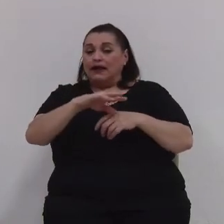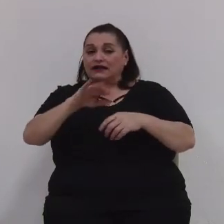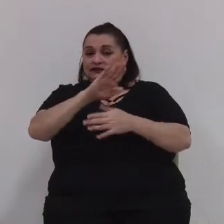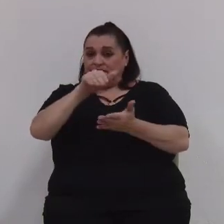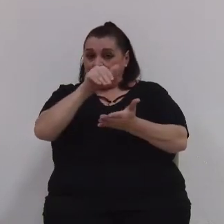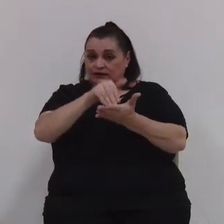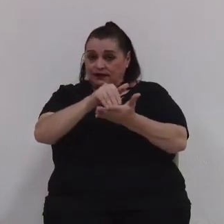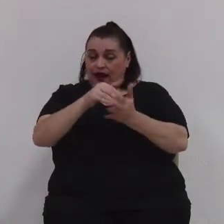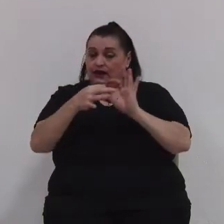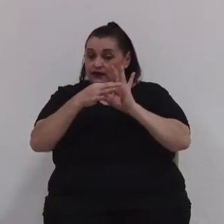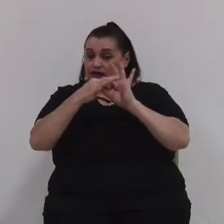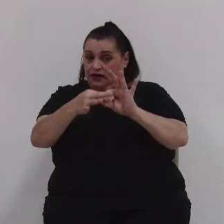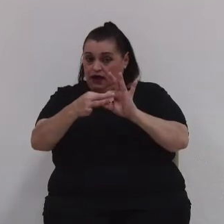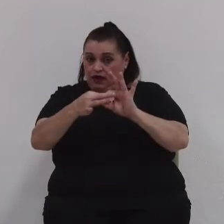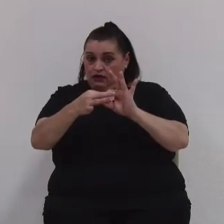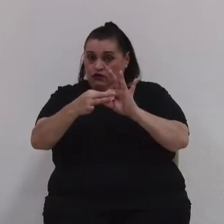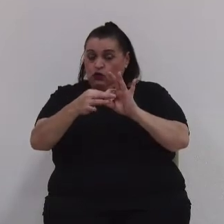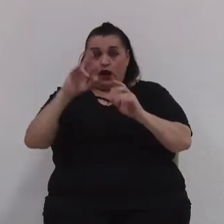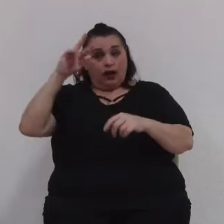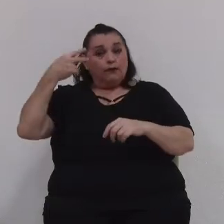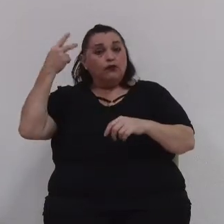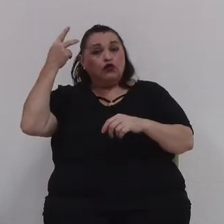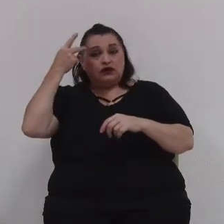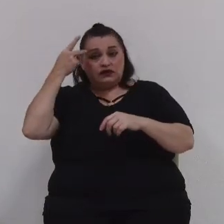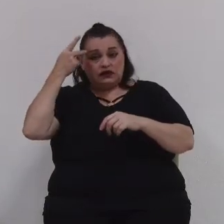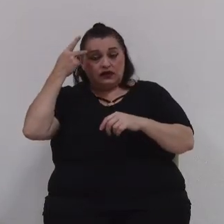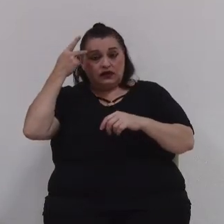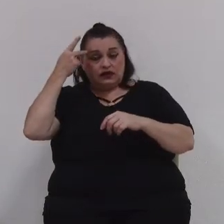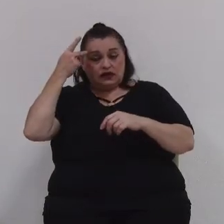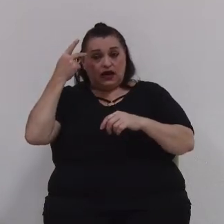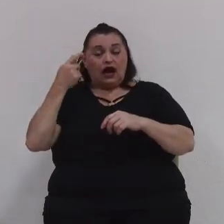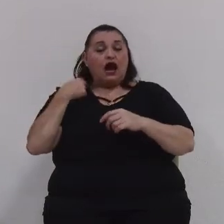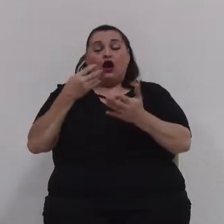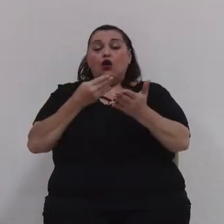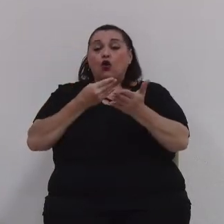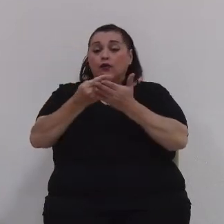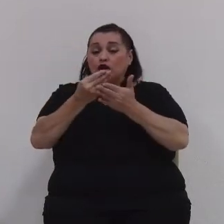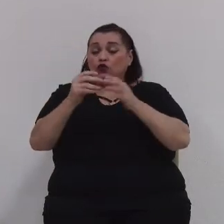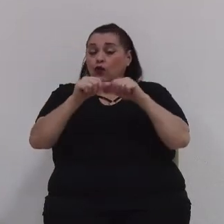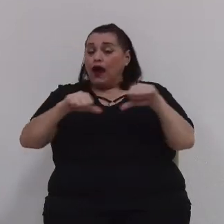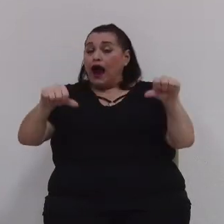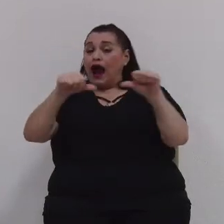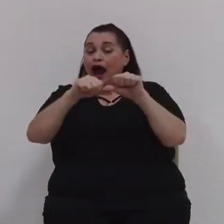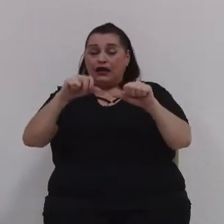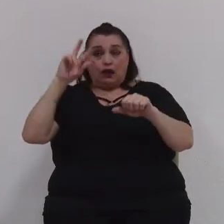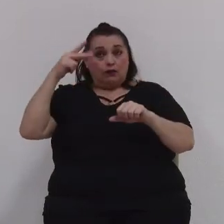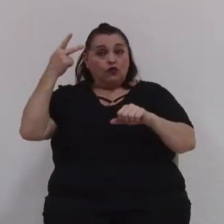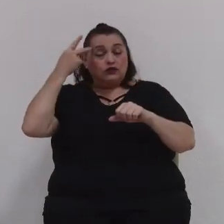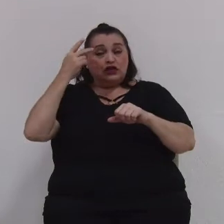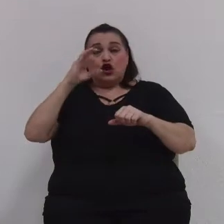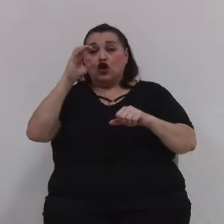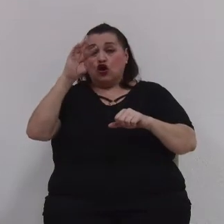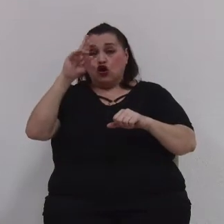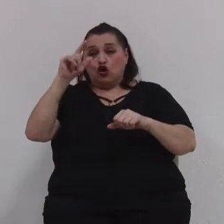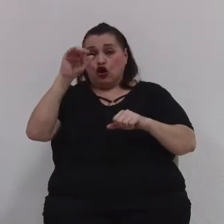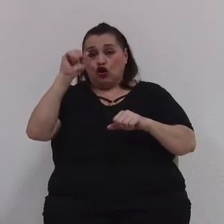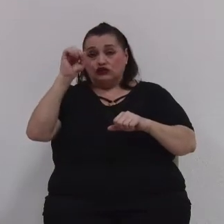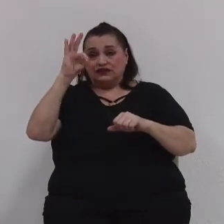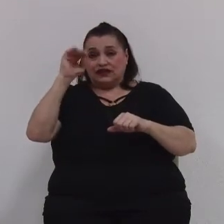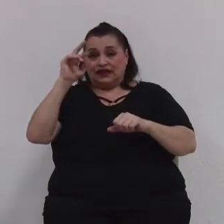a la política de clúster, eso le daría contenido a la política de clúster que el país ha buscado